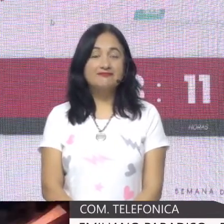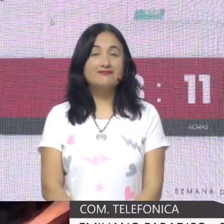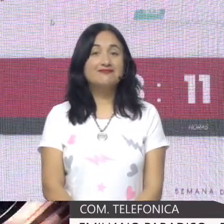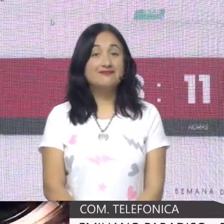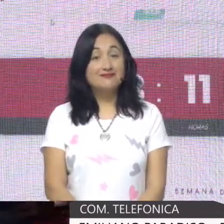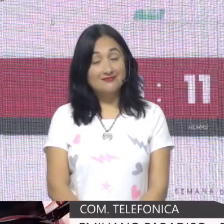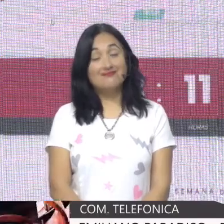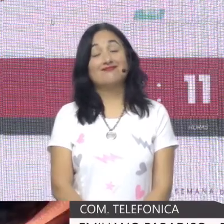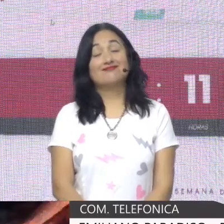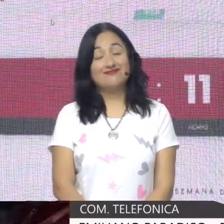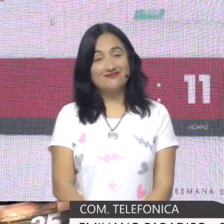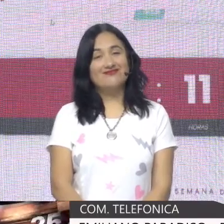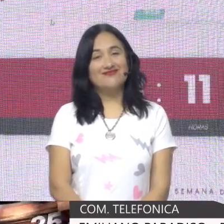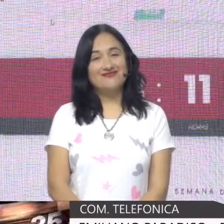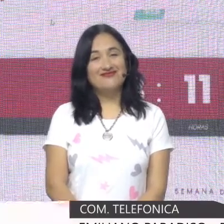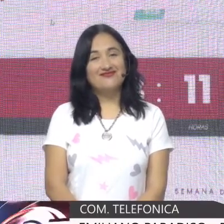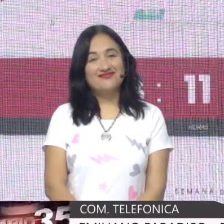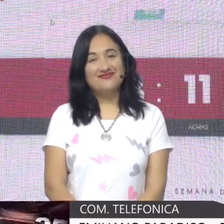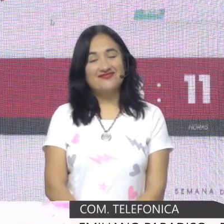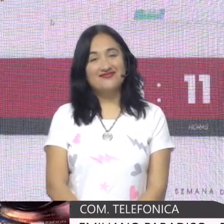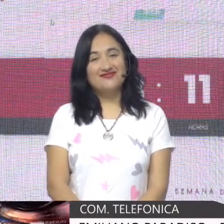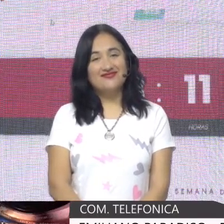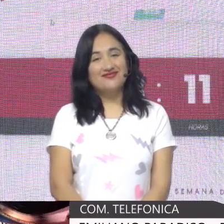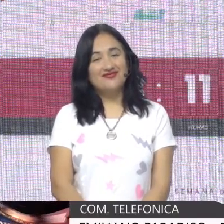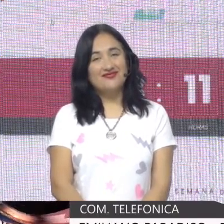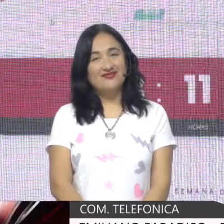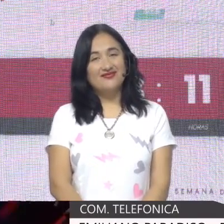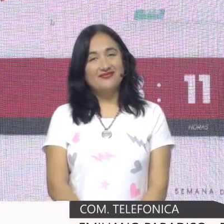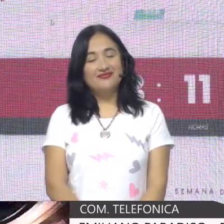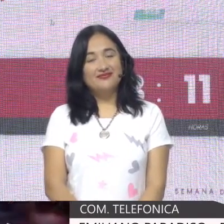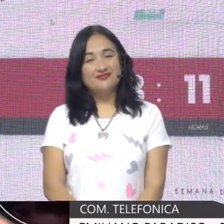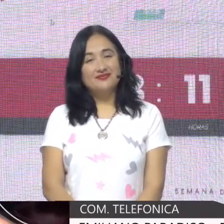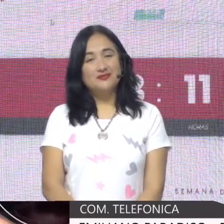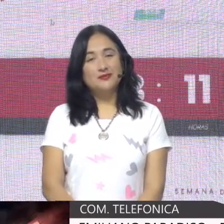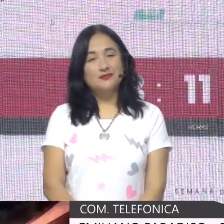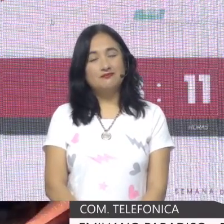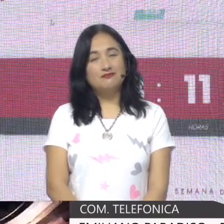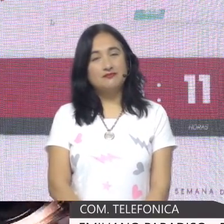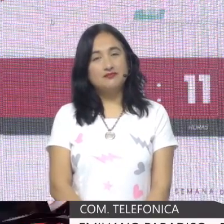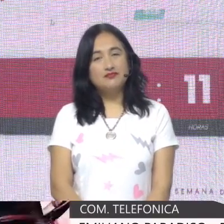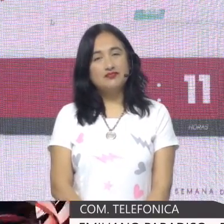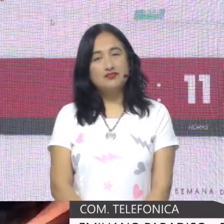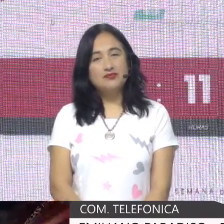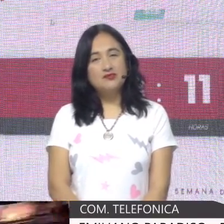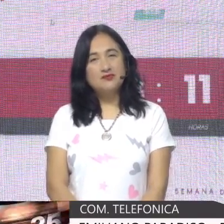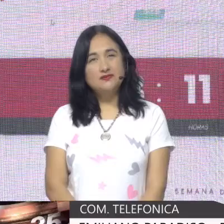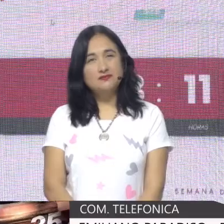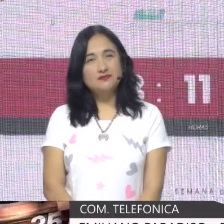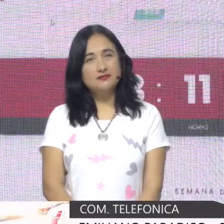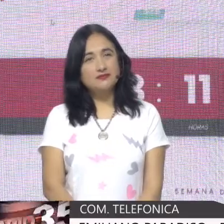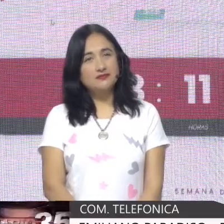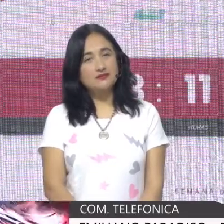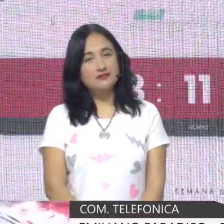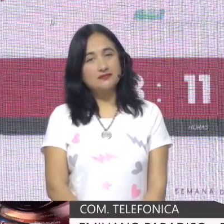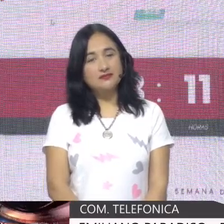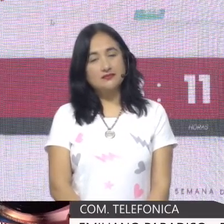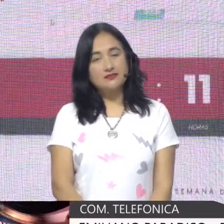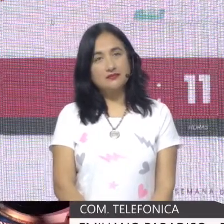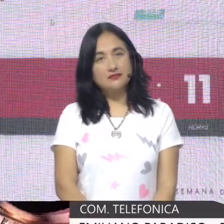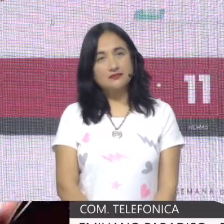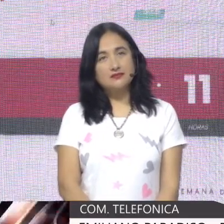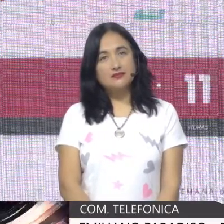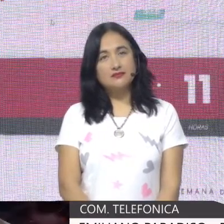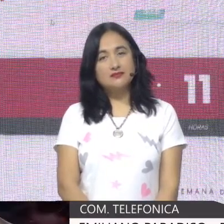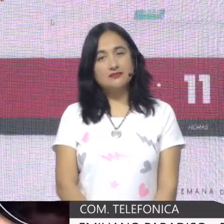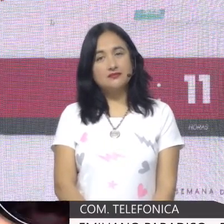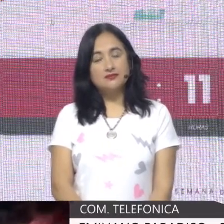estar en el parque o en el predio Costanera, poder disfrutar de diferentes bandas internacionales, locales también.